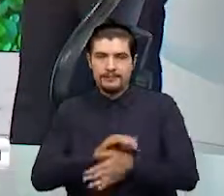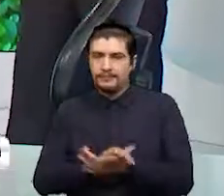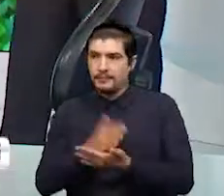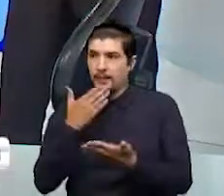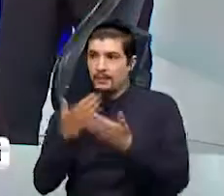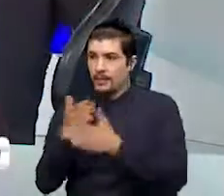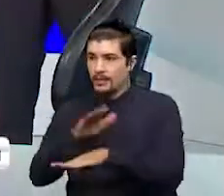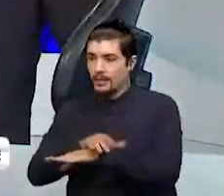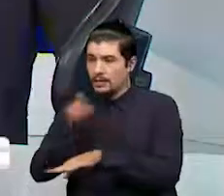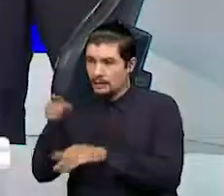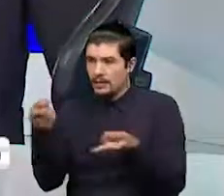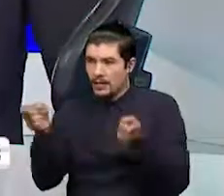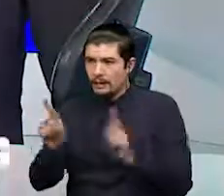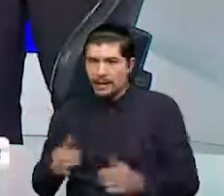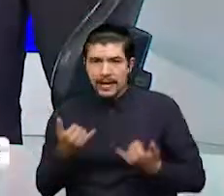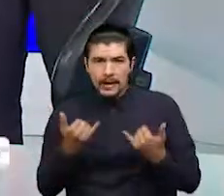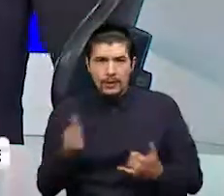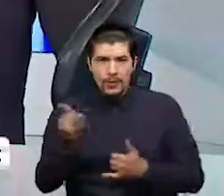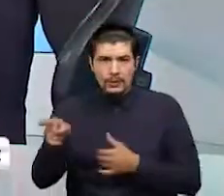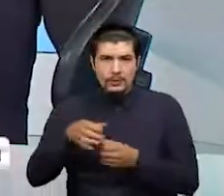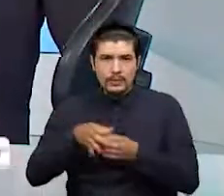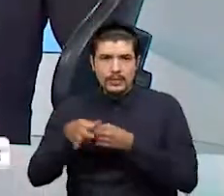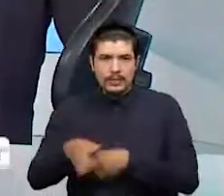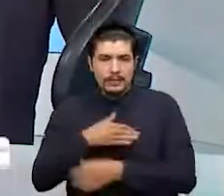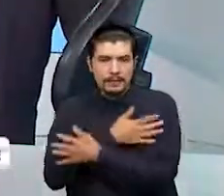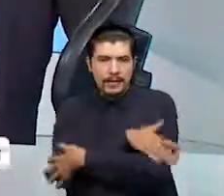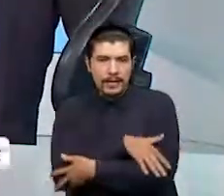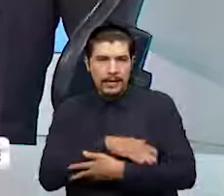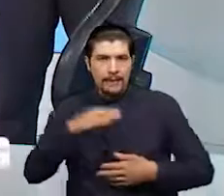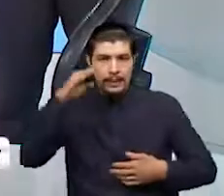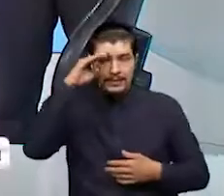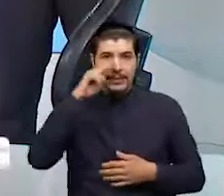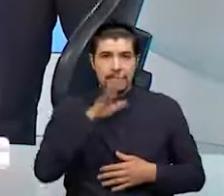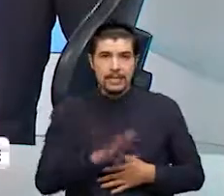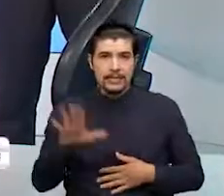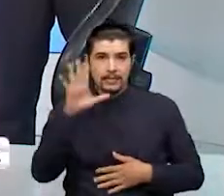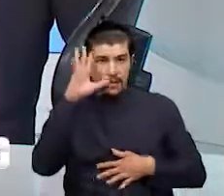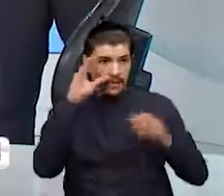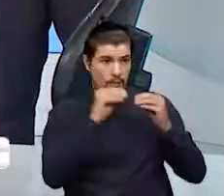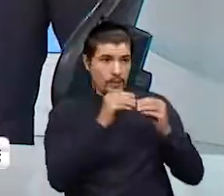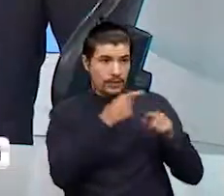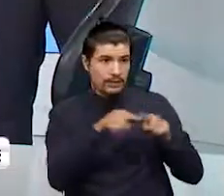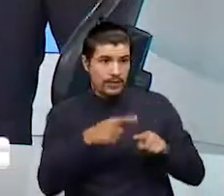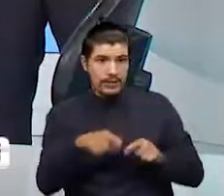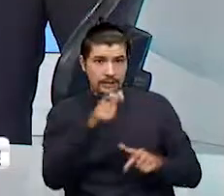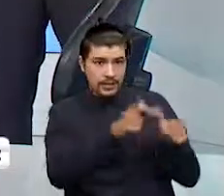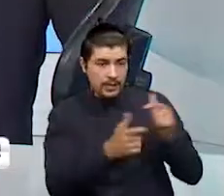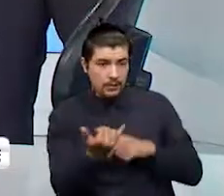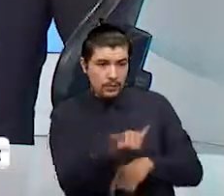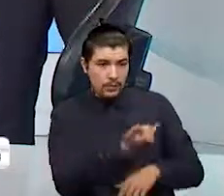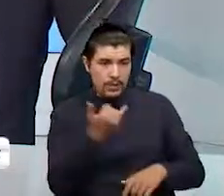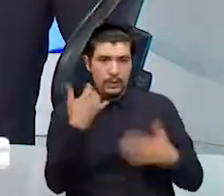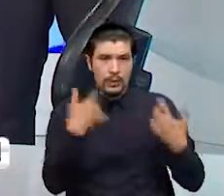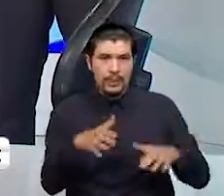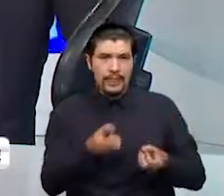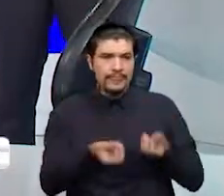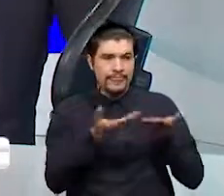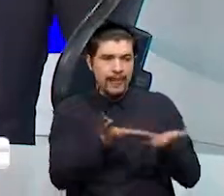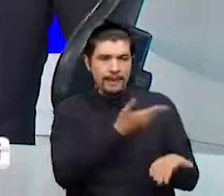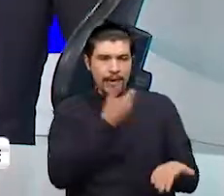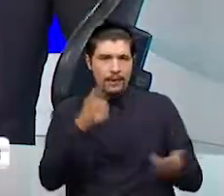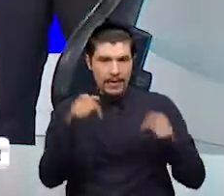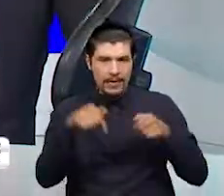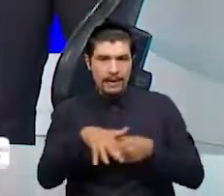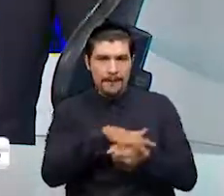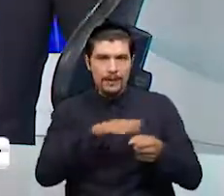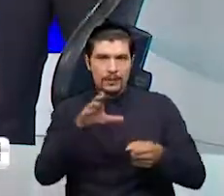tardes, Alejandra. Y vamos ahora a Pamplona, donde la policía hizo en conjunto con las demás autoridades una mejora en el barrio Simón Bolívar, a